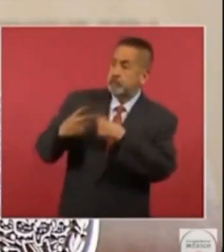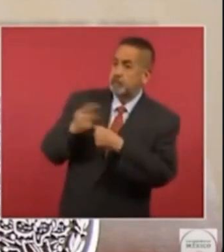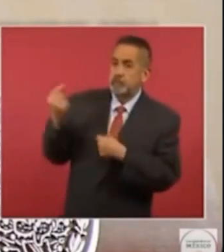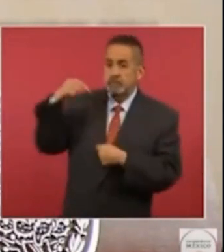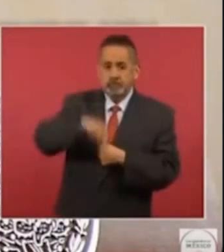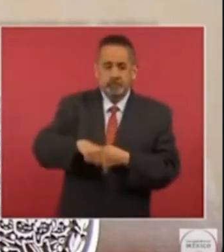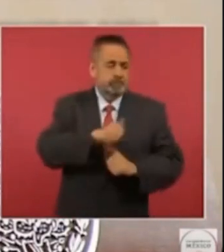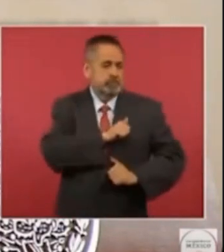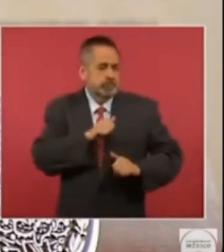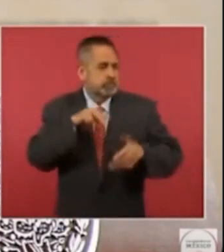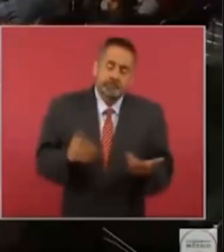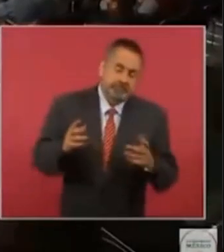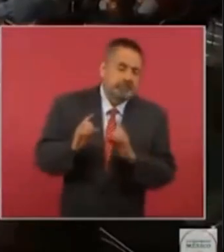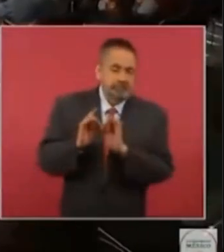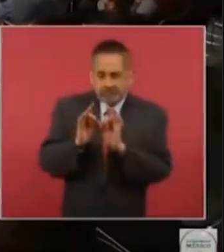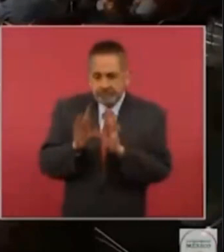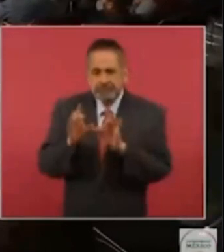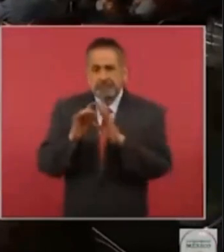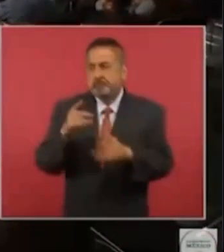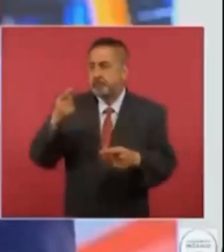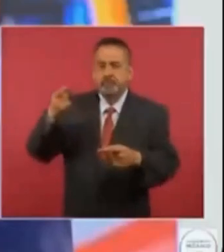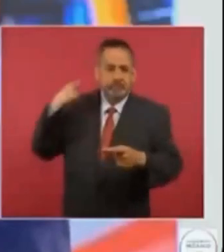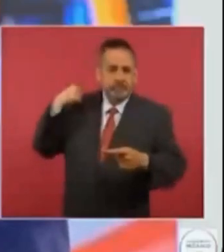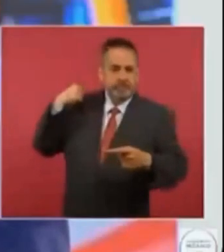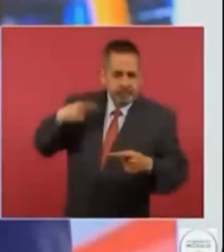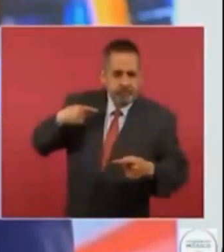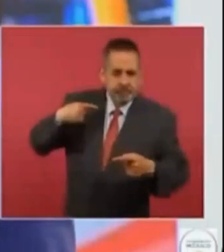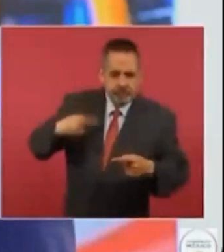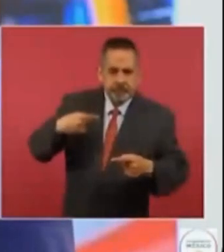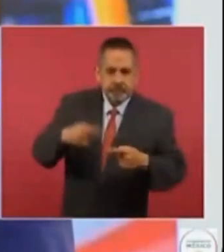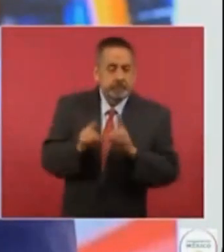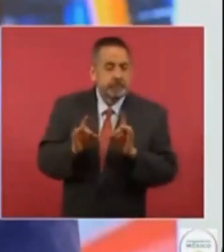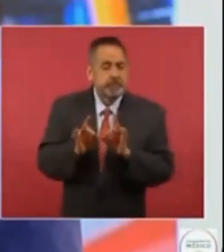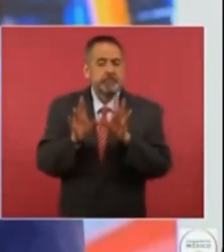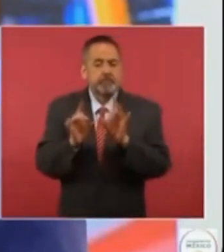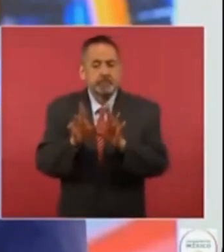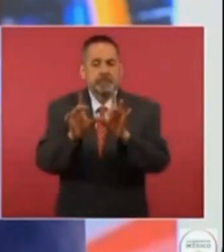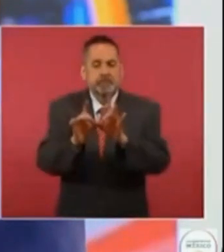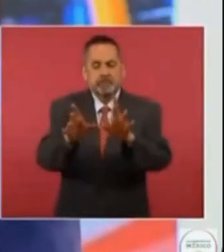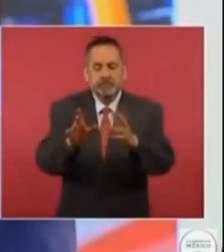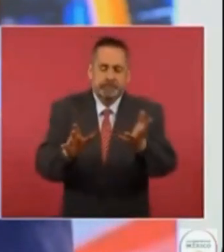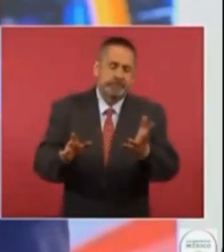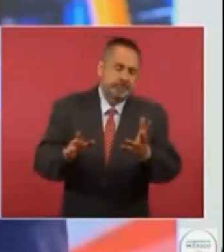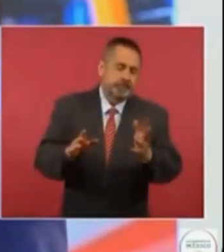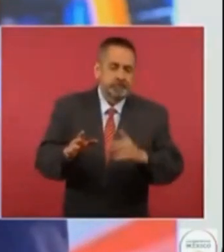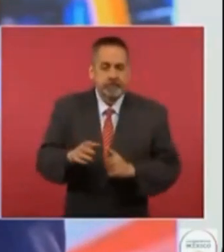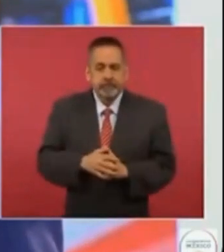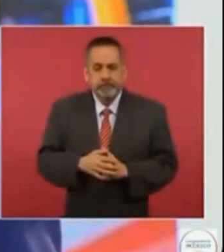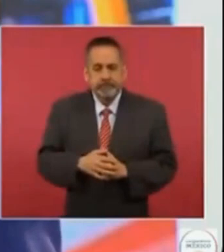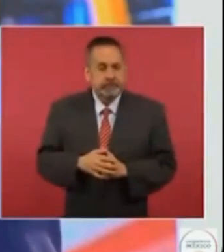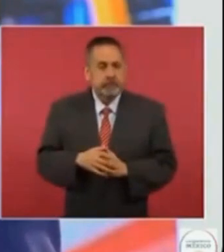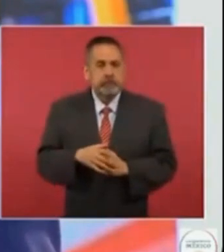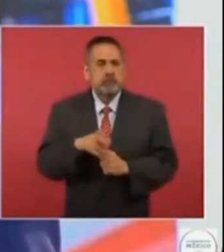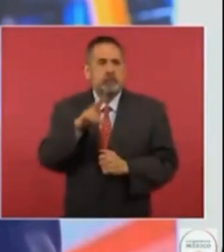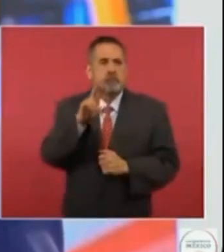para la vigilancia del metro. Pues esto es lo que dijo la jefa de gobierno. A partir de hoy, más